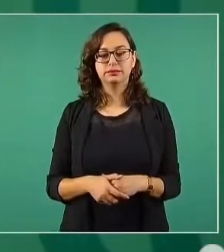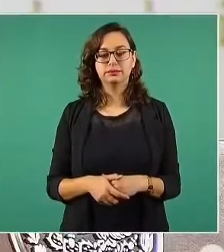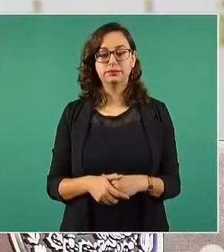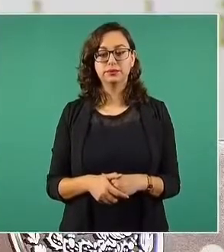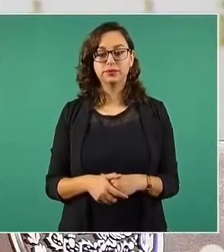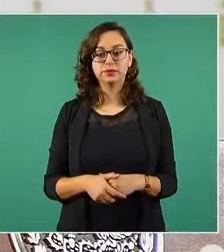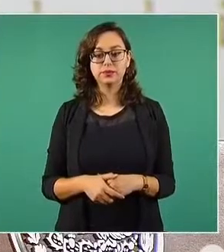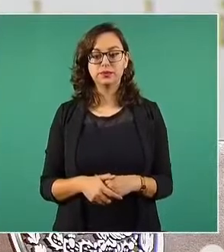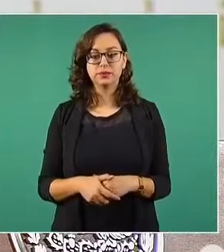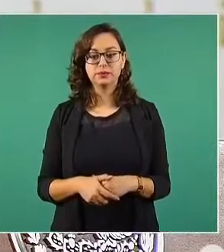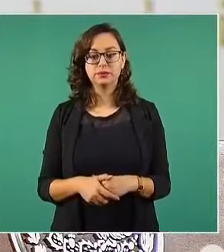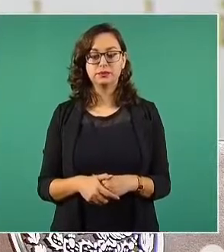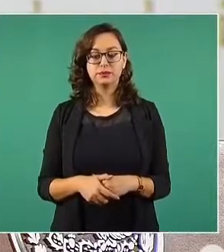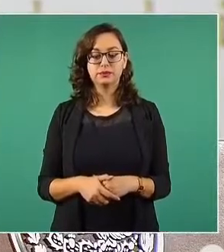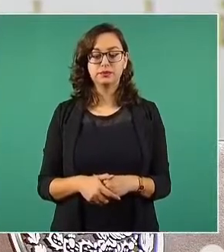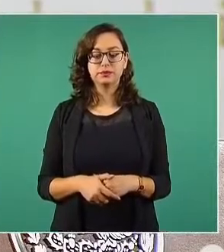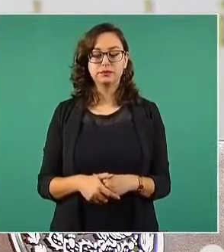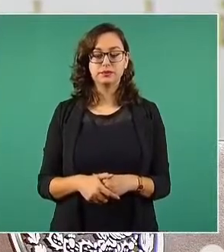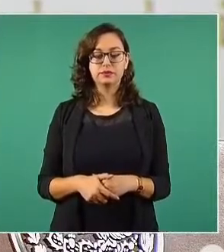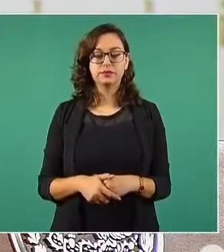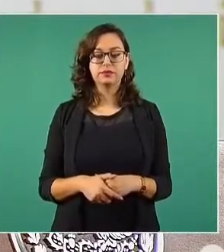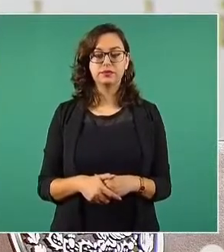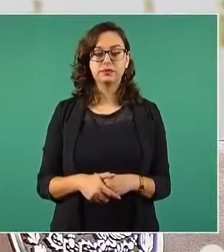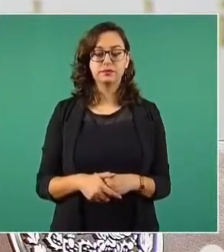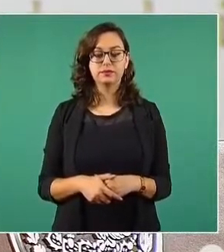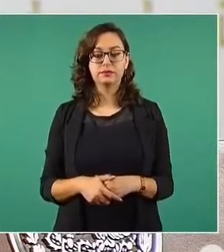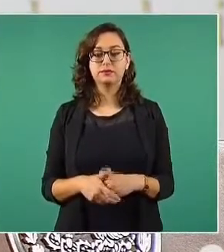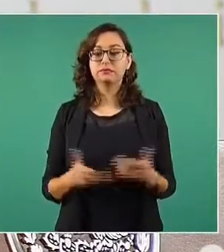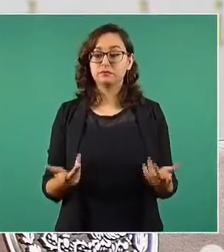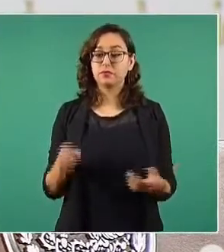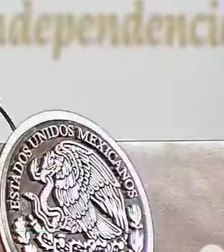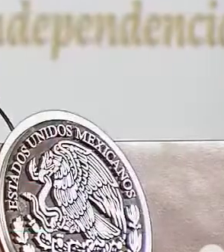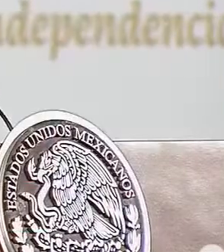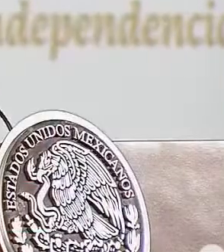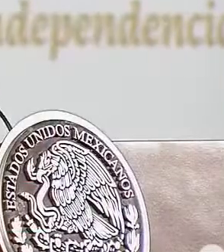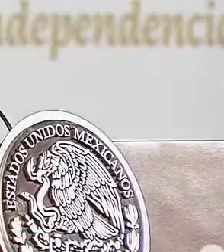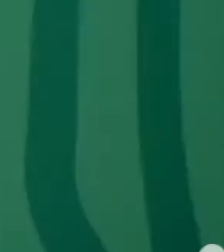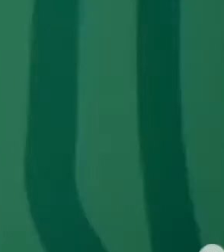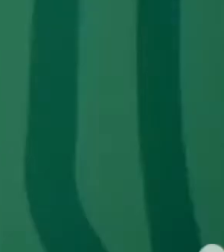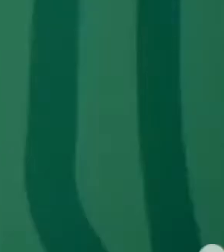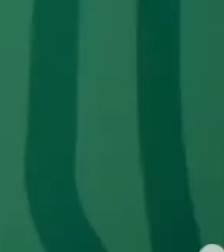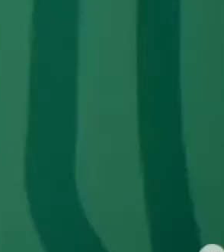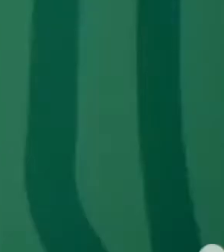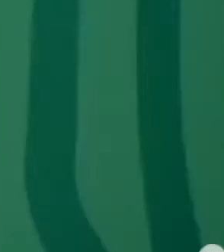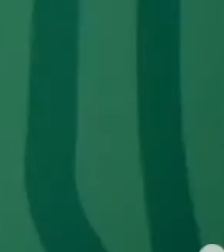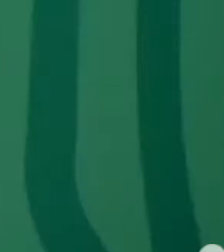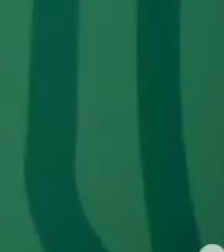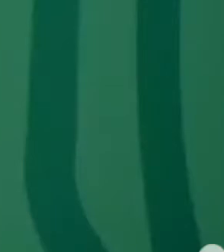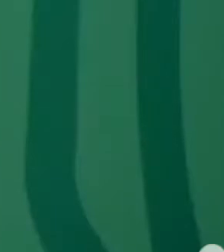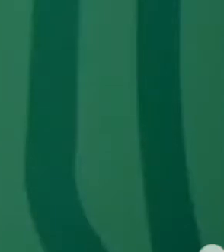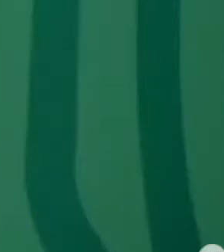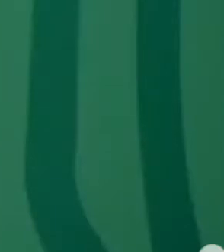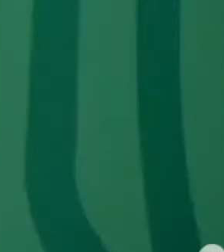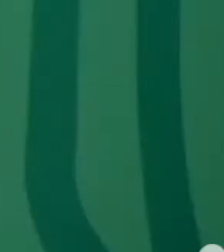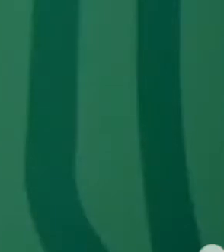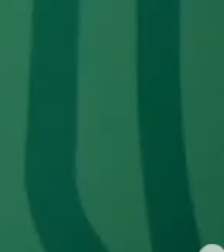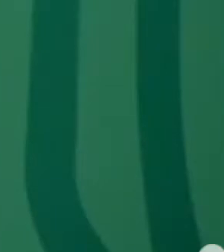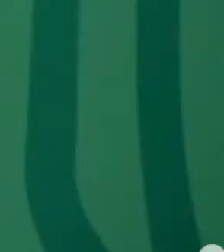Ya es un municipio con mucha afluencia turística.